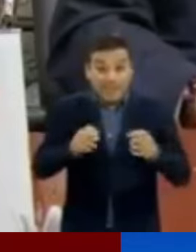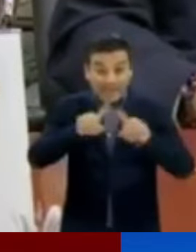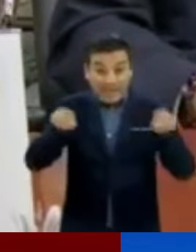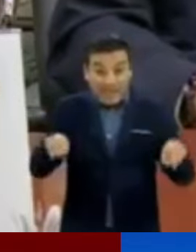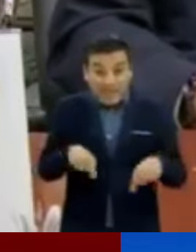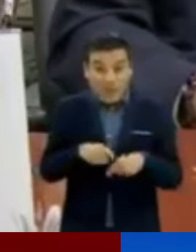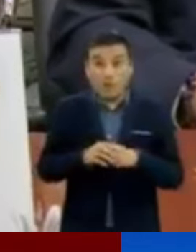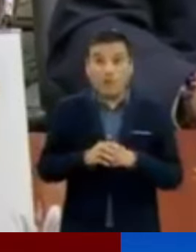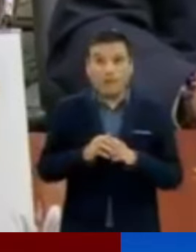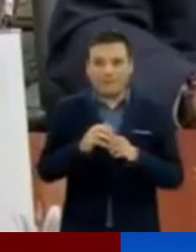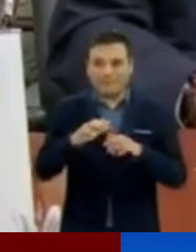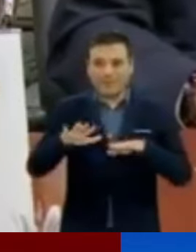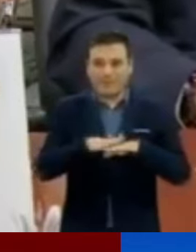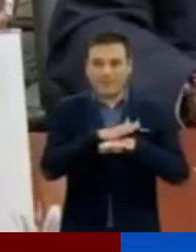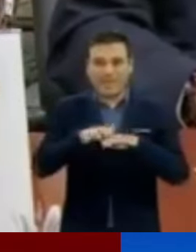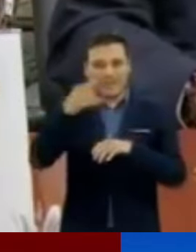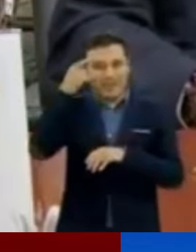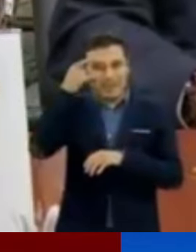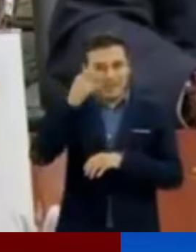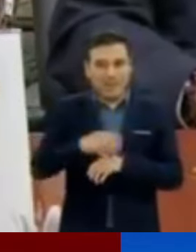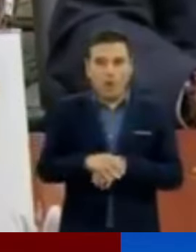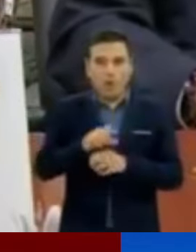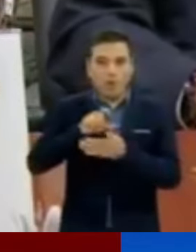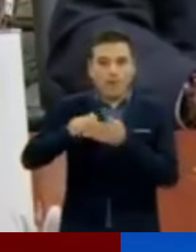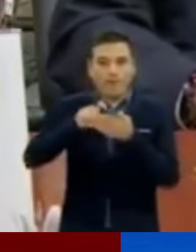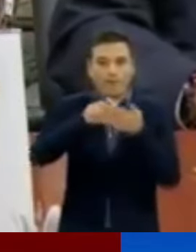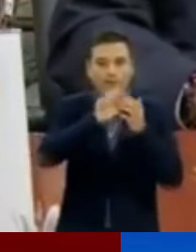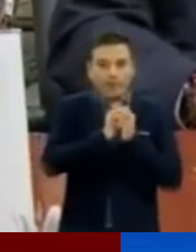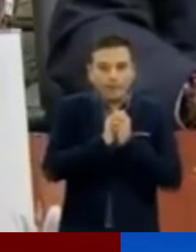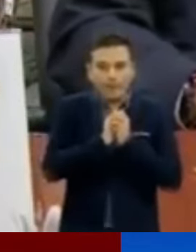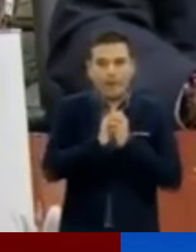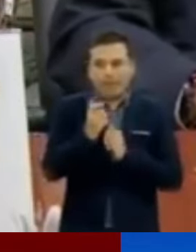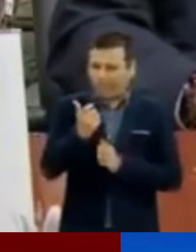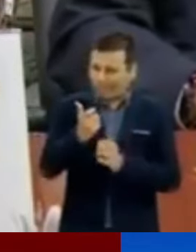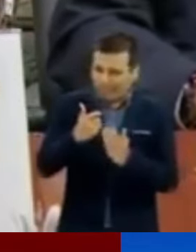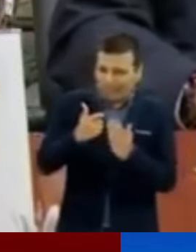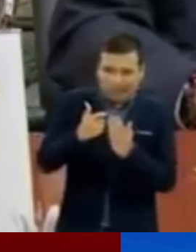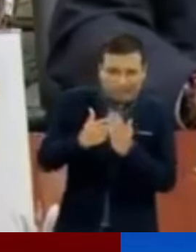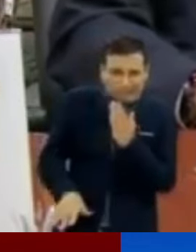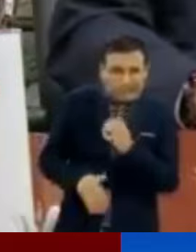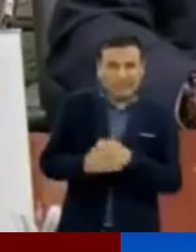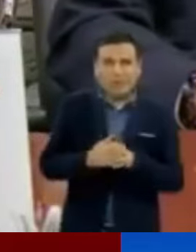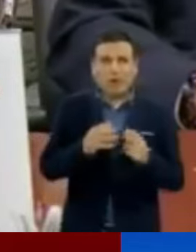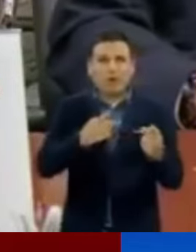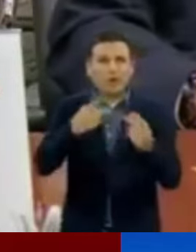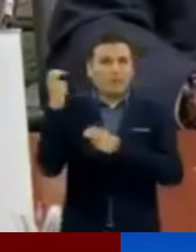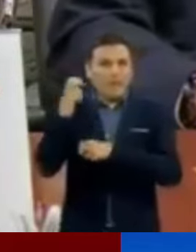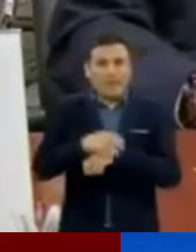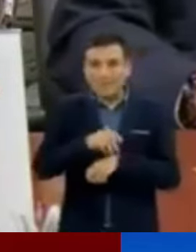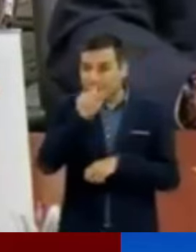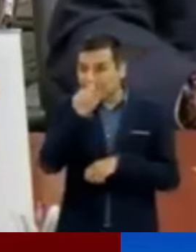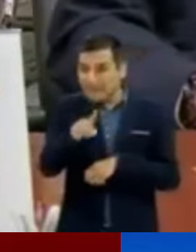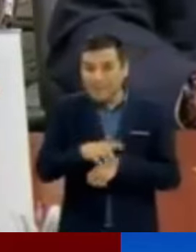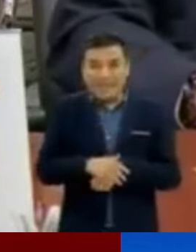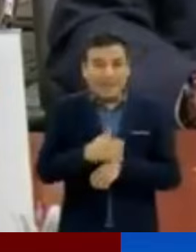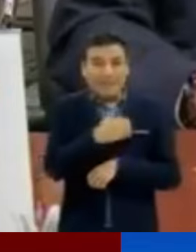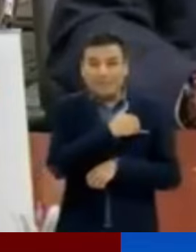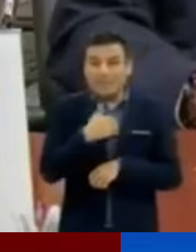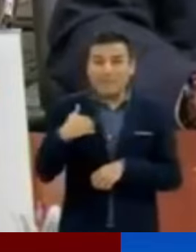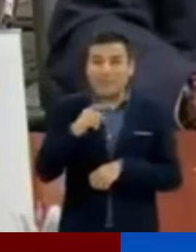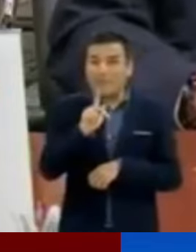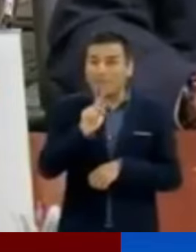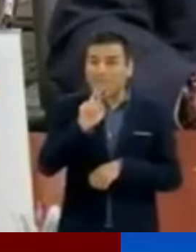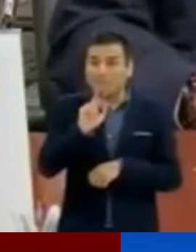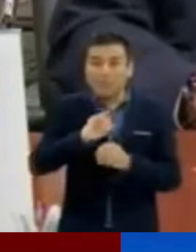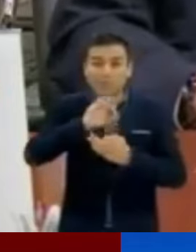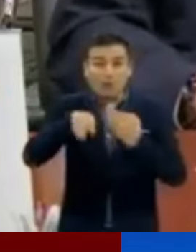bajo en la playa de Campeche. Le robó al pueblo de Campeche. Es más, le robó al PRI, a la militancia del PRI, corrió a